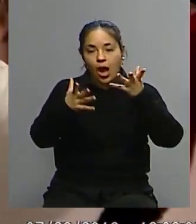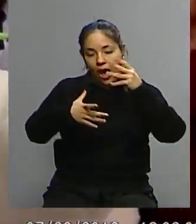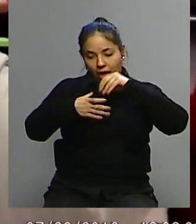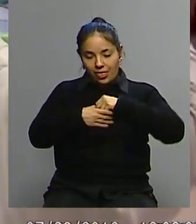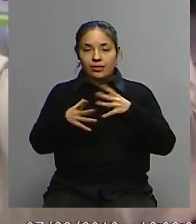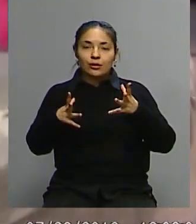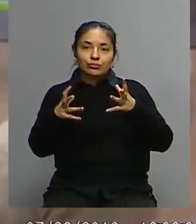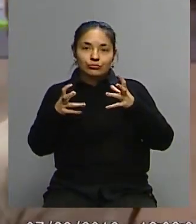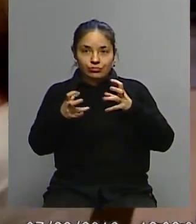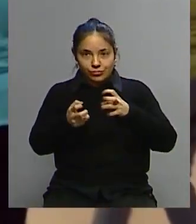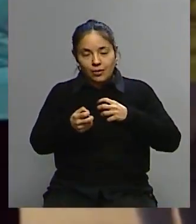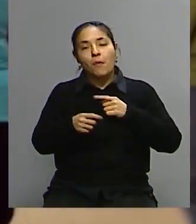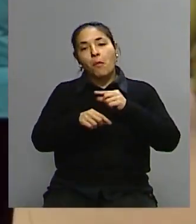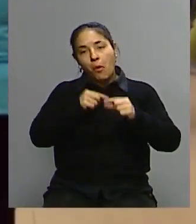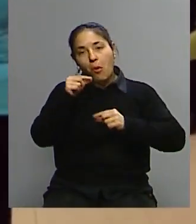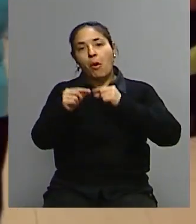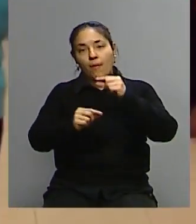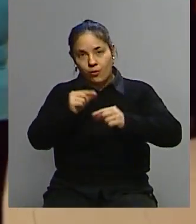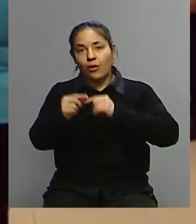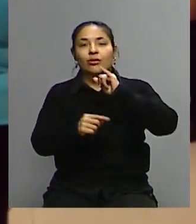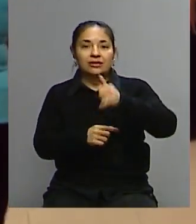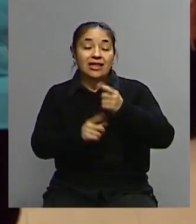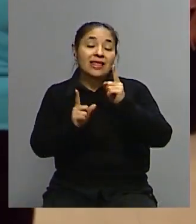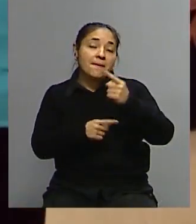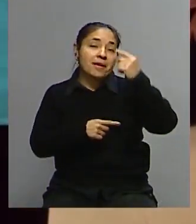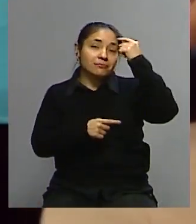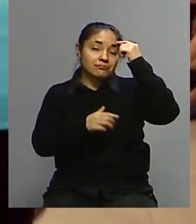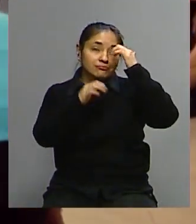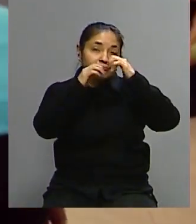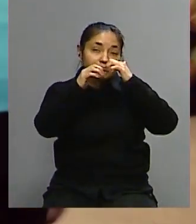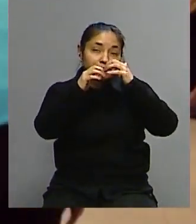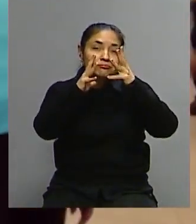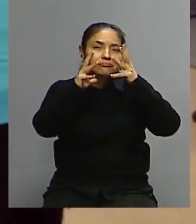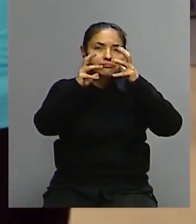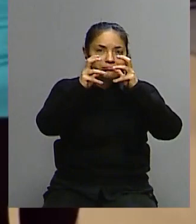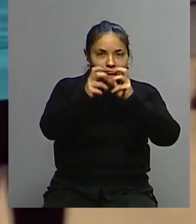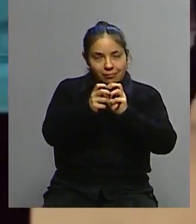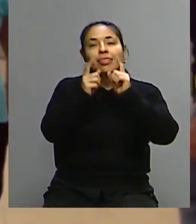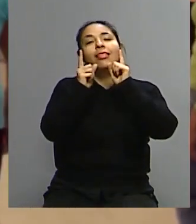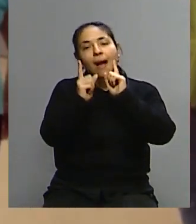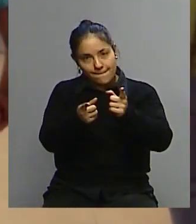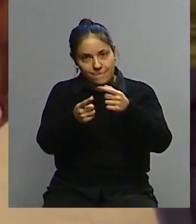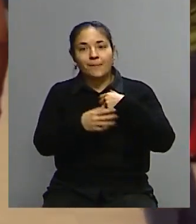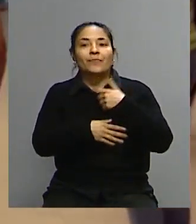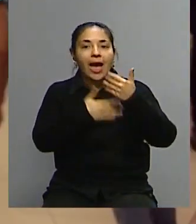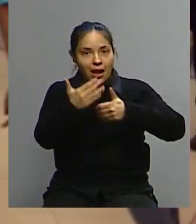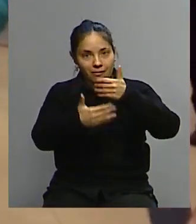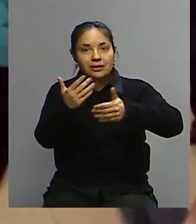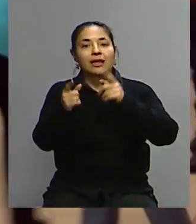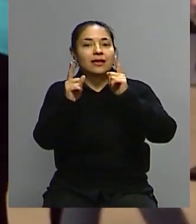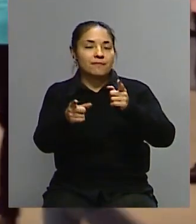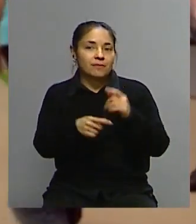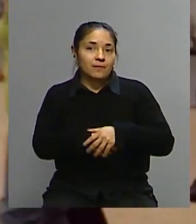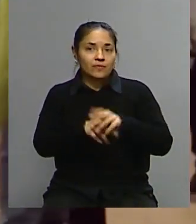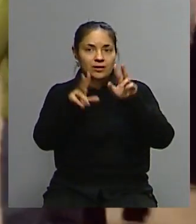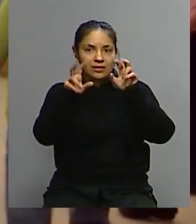también pueda aparecer un deterioro cognitivo. Sí. Es cierto, en eso también hay que avanzar mucho, ¿sí? En todo lo que tenga que ver